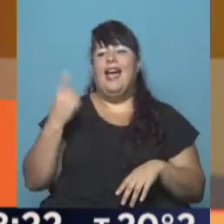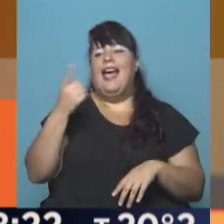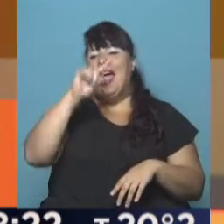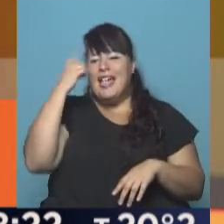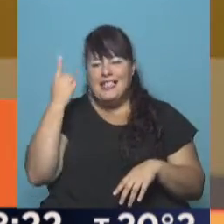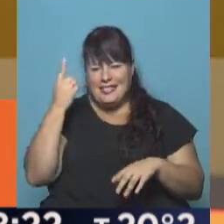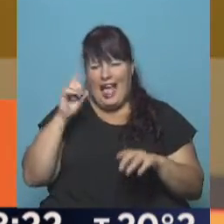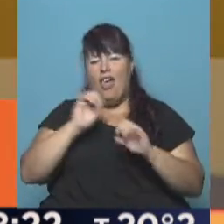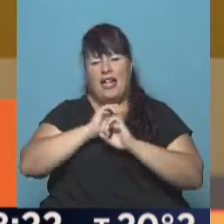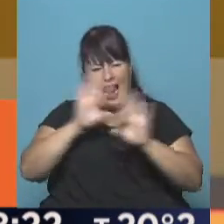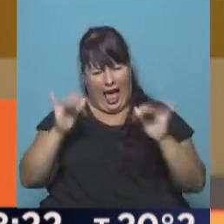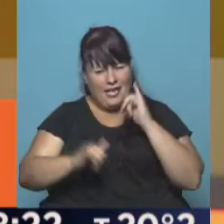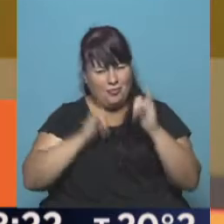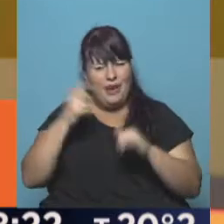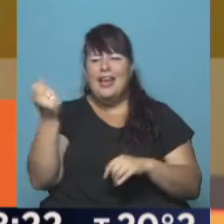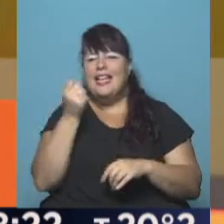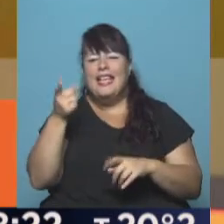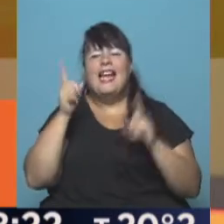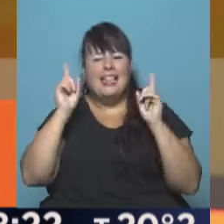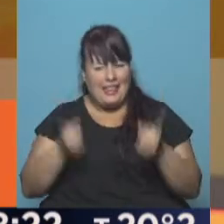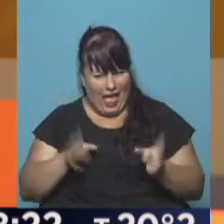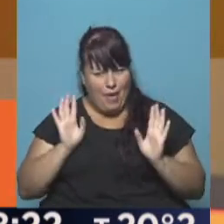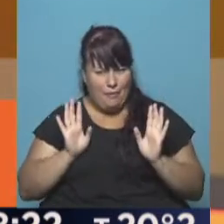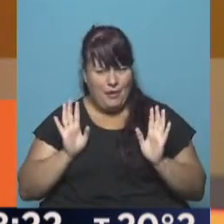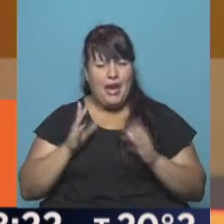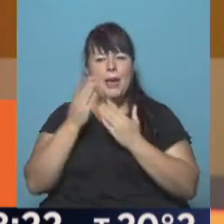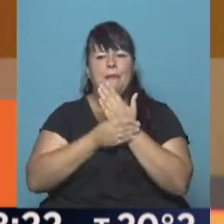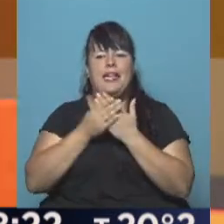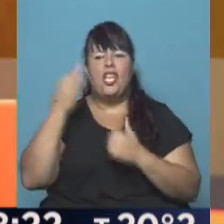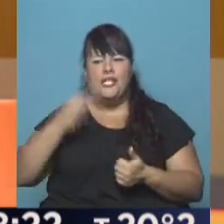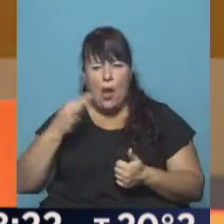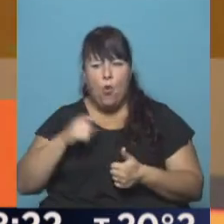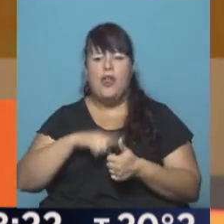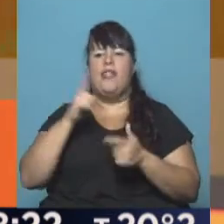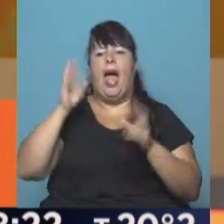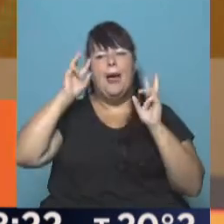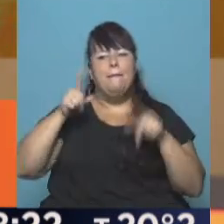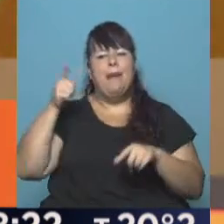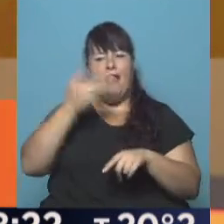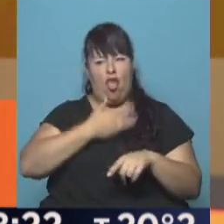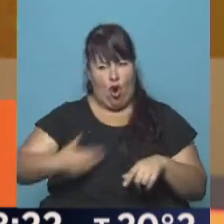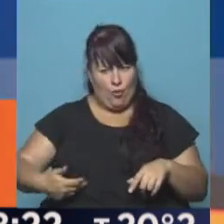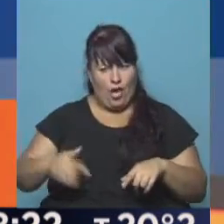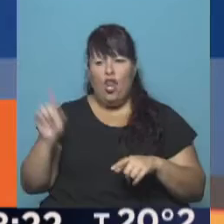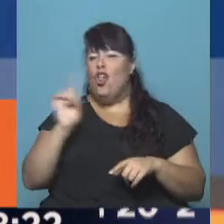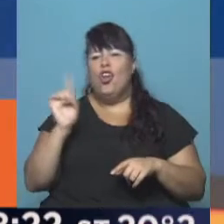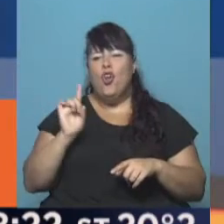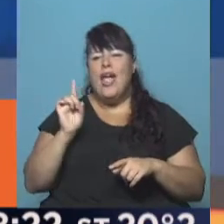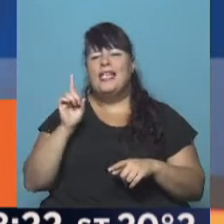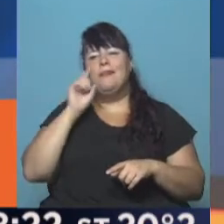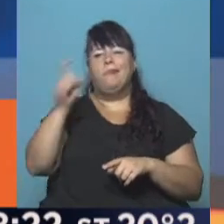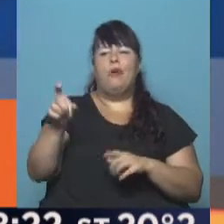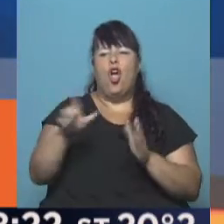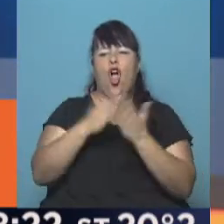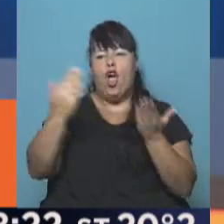estado es muy clara y la intención también del ministerio de seguridad como política de estado no es violar la